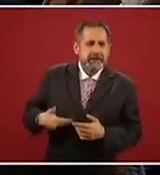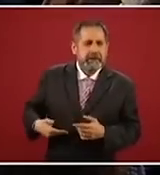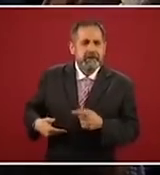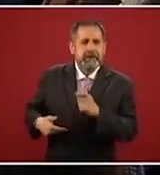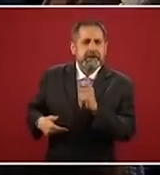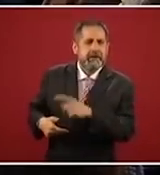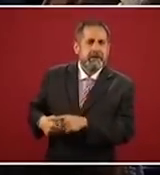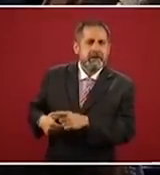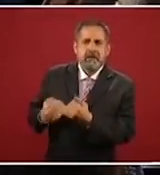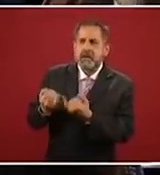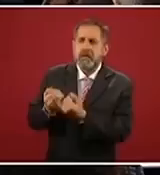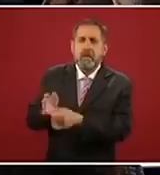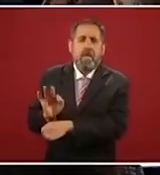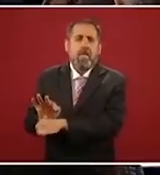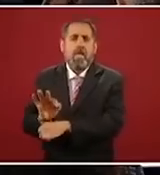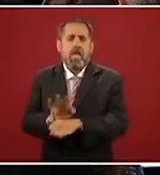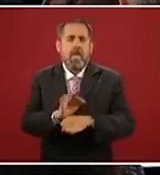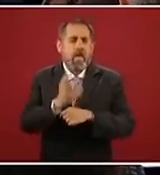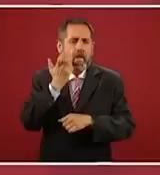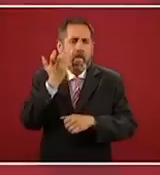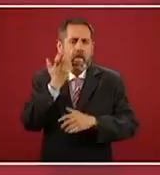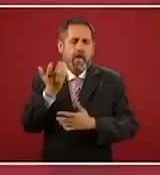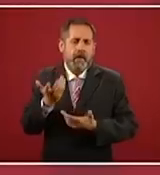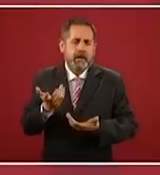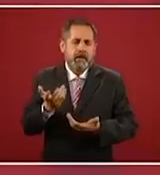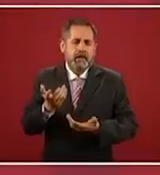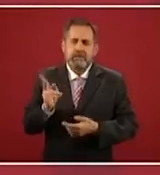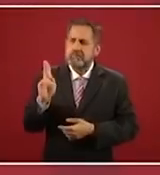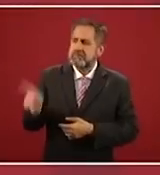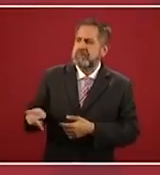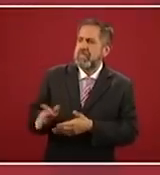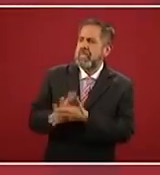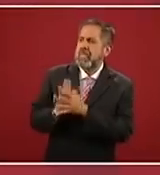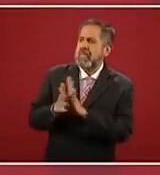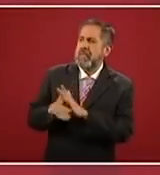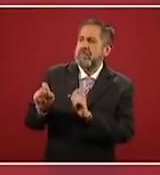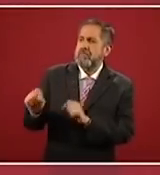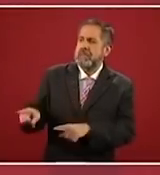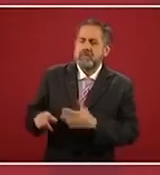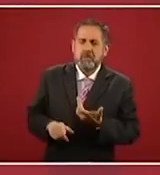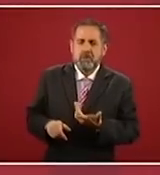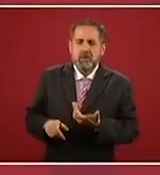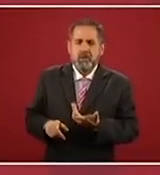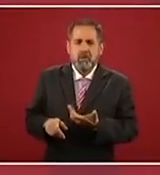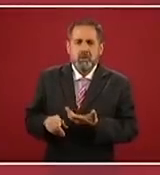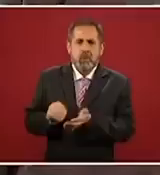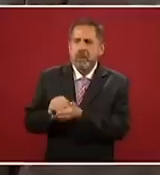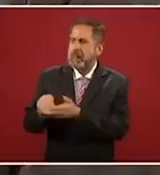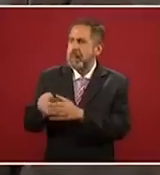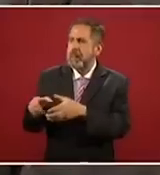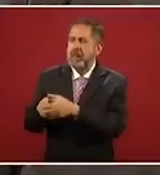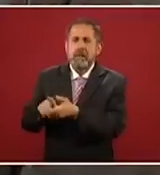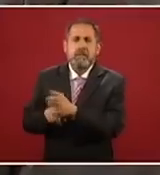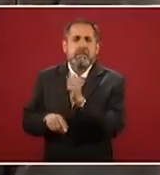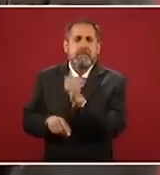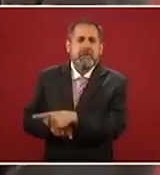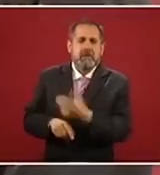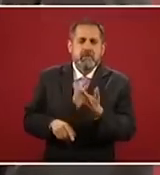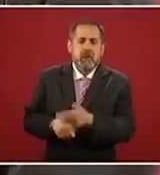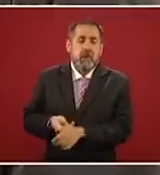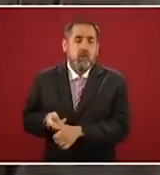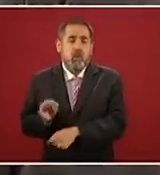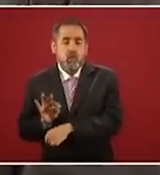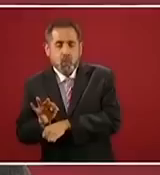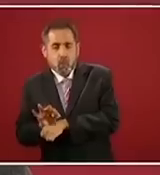es una tapadera, es un alcahuete, es un cómplice, es un